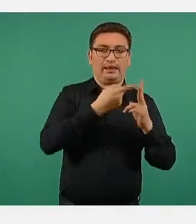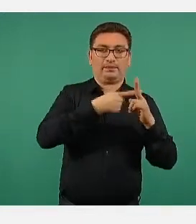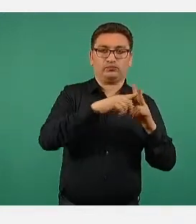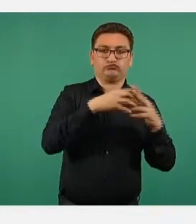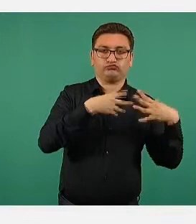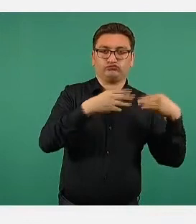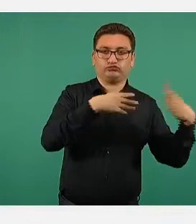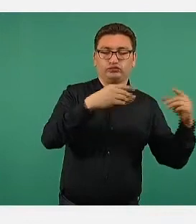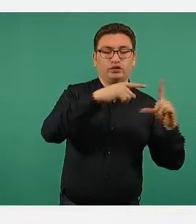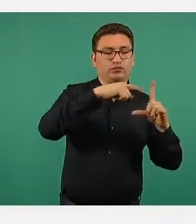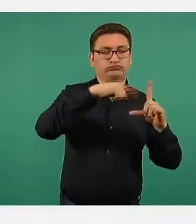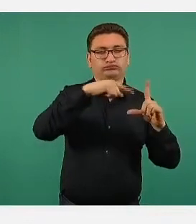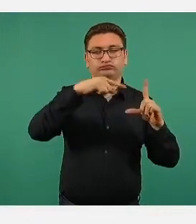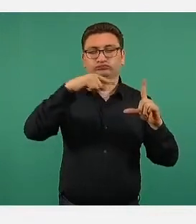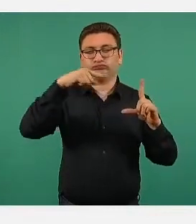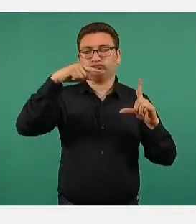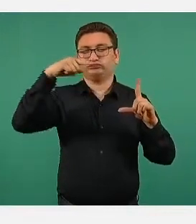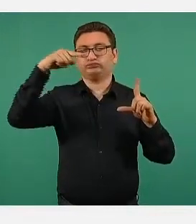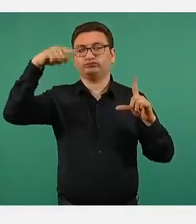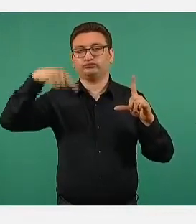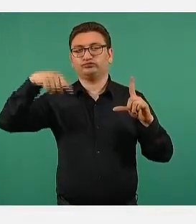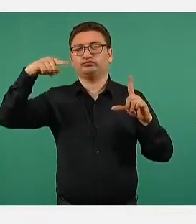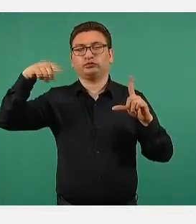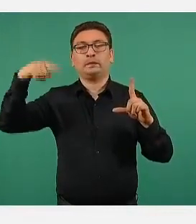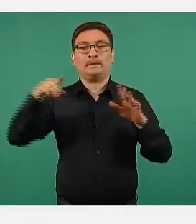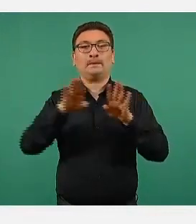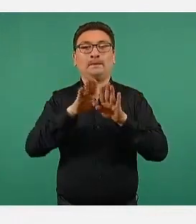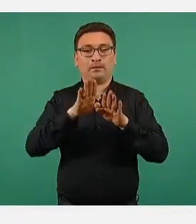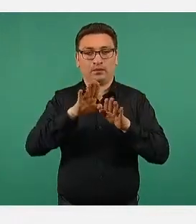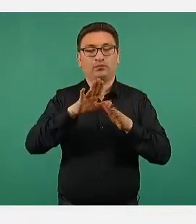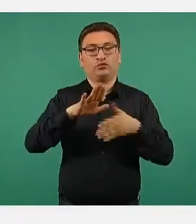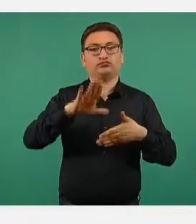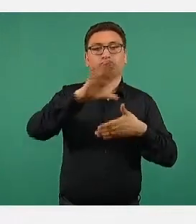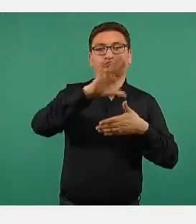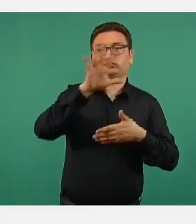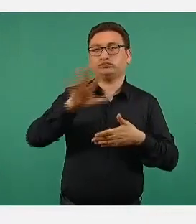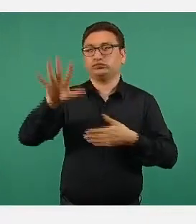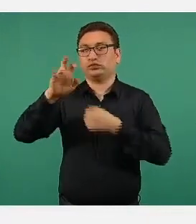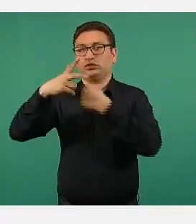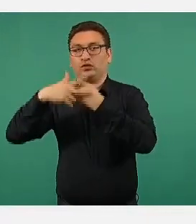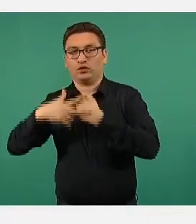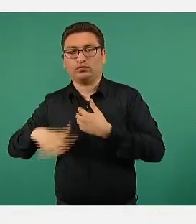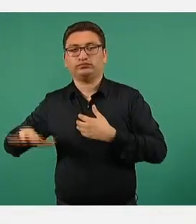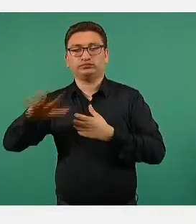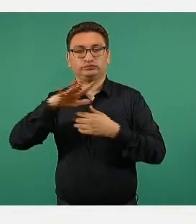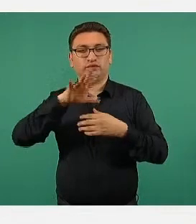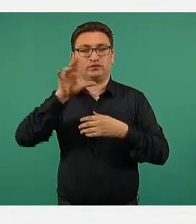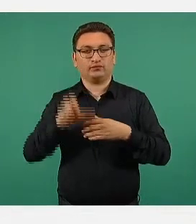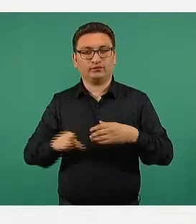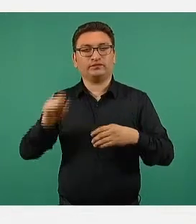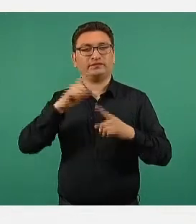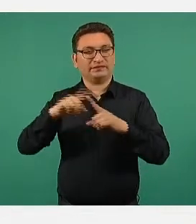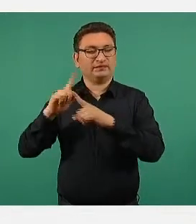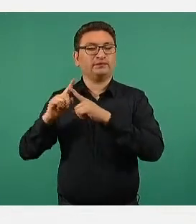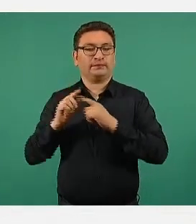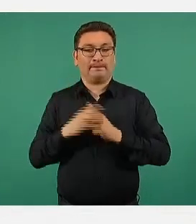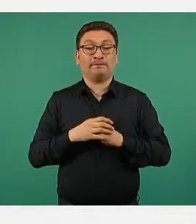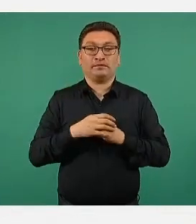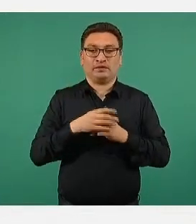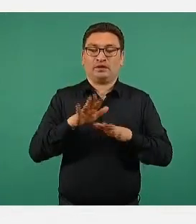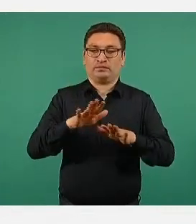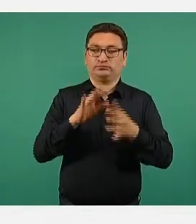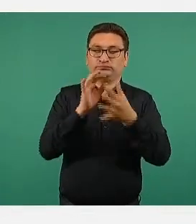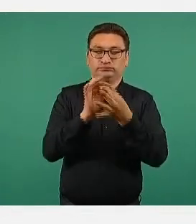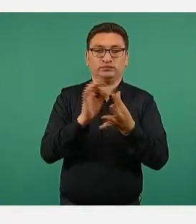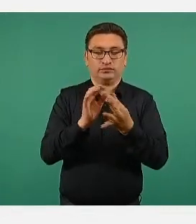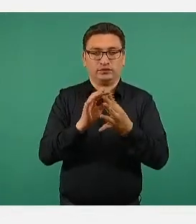el comportamiento de los casos por continente. Me detengo un poco para llamar su atención sobre la ocurrencia